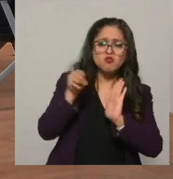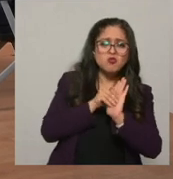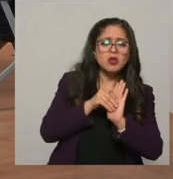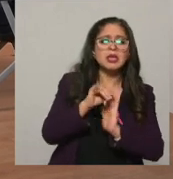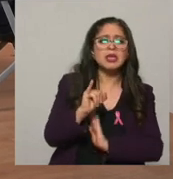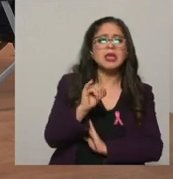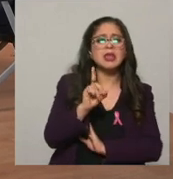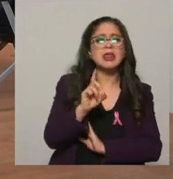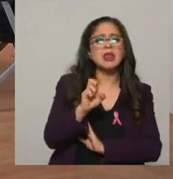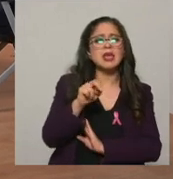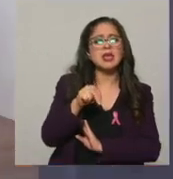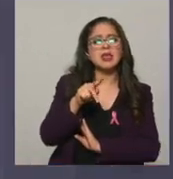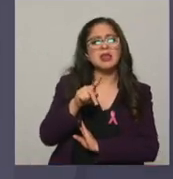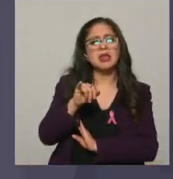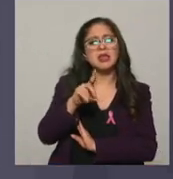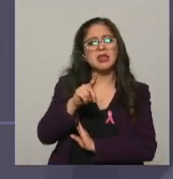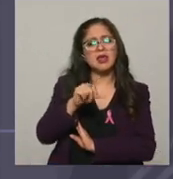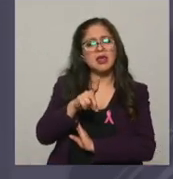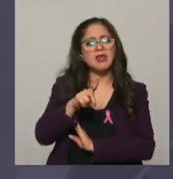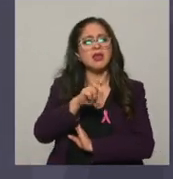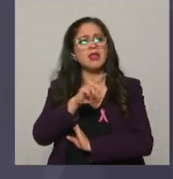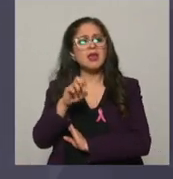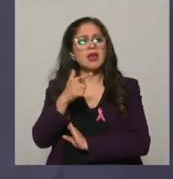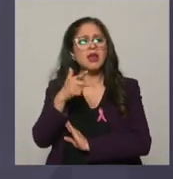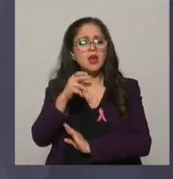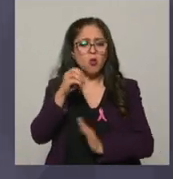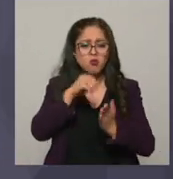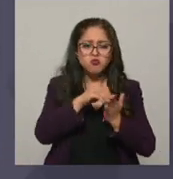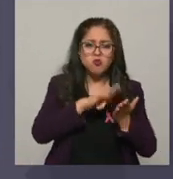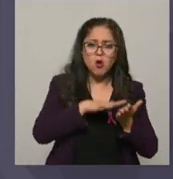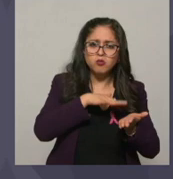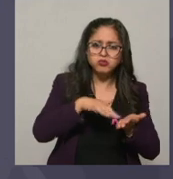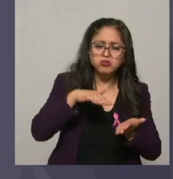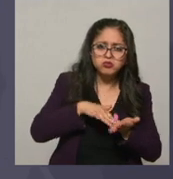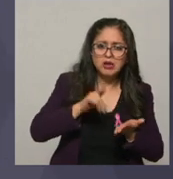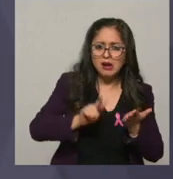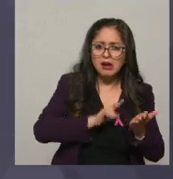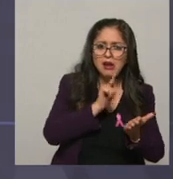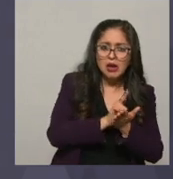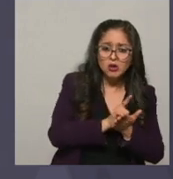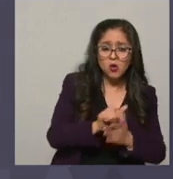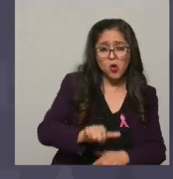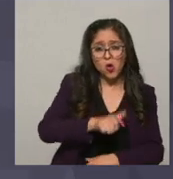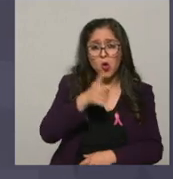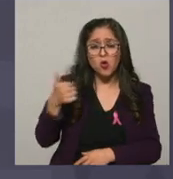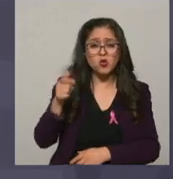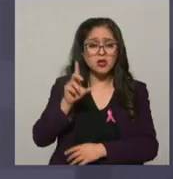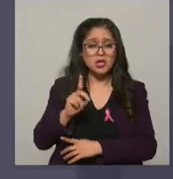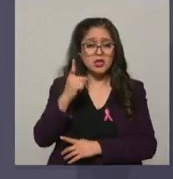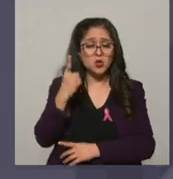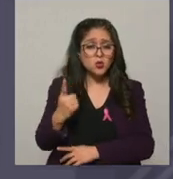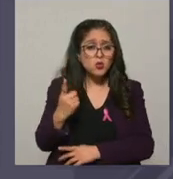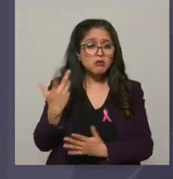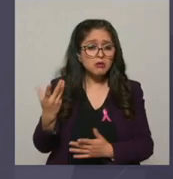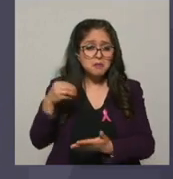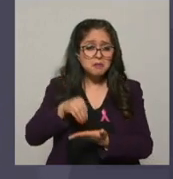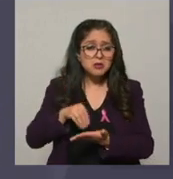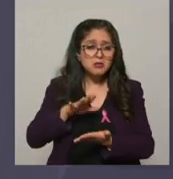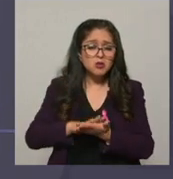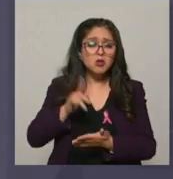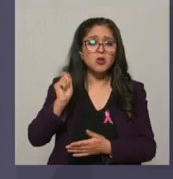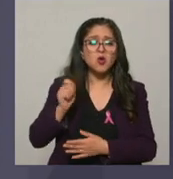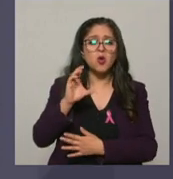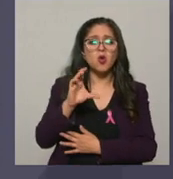identidad de género en su literatura legislativa. Y los 21 restantes, incluidos en el Código